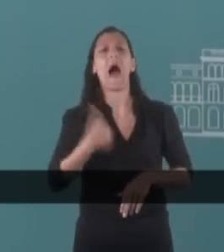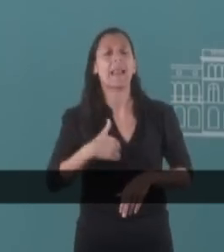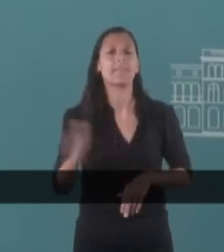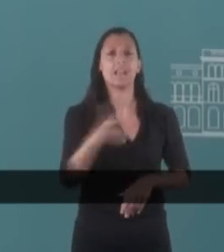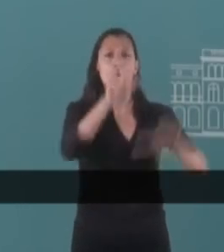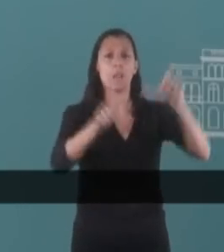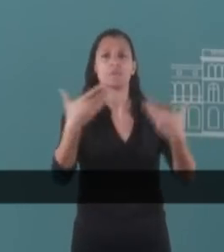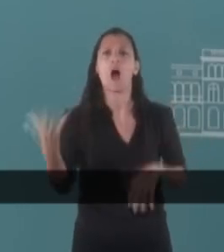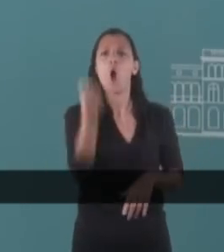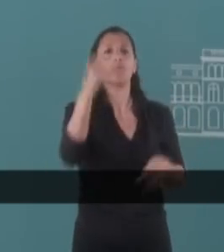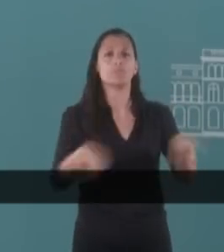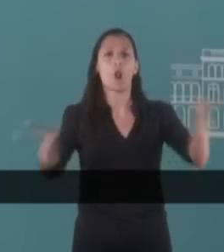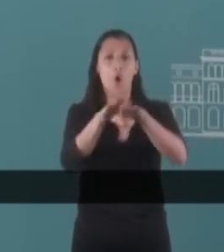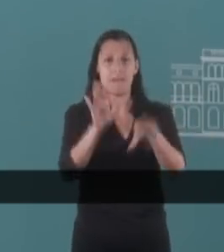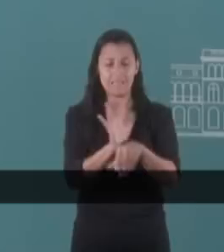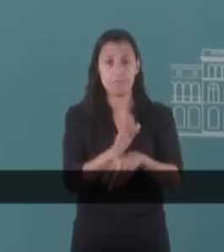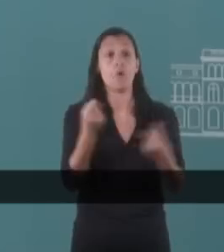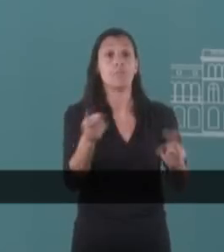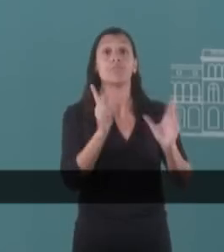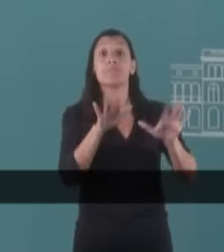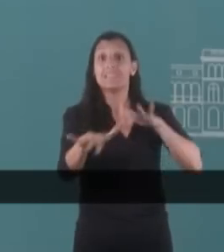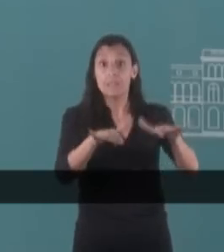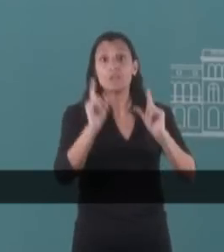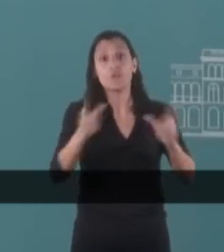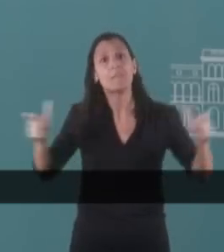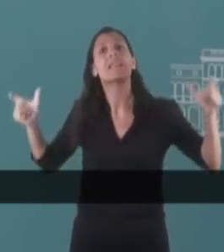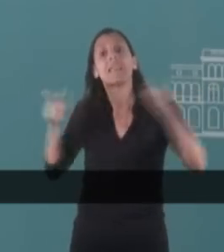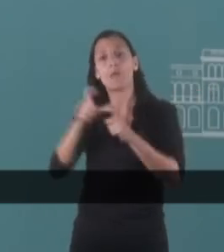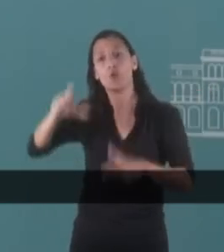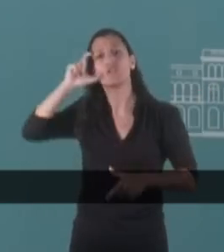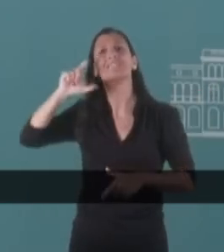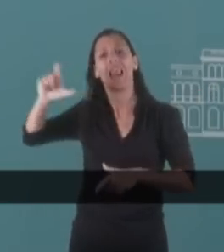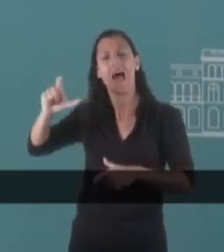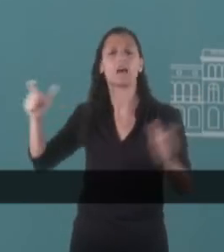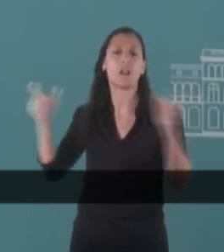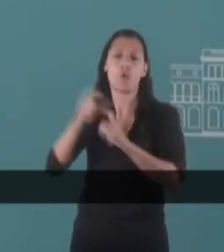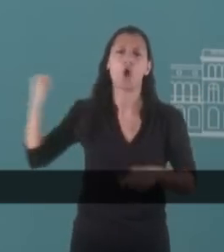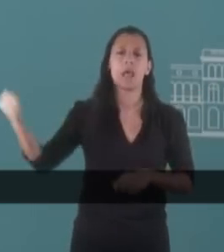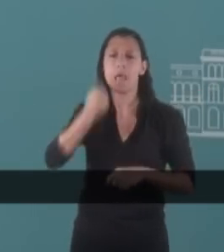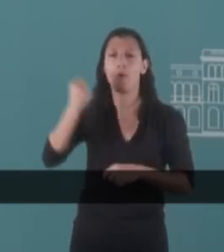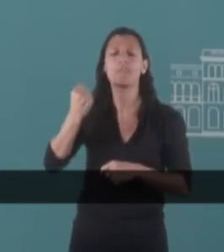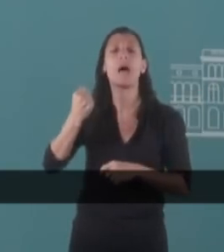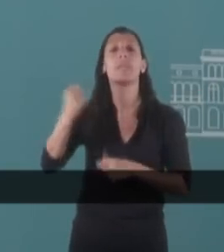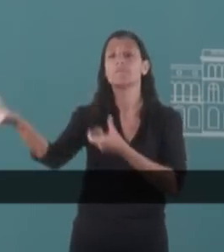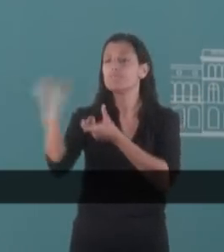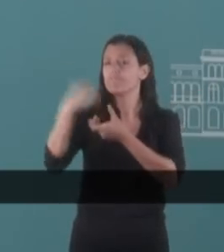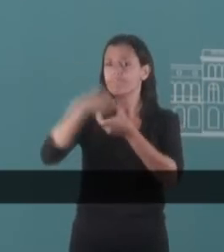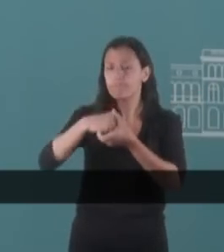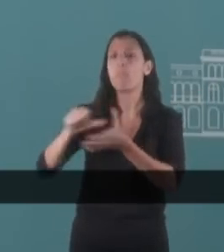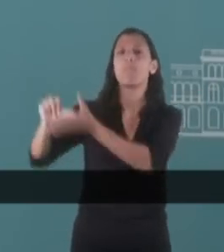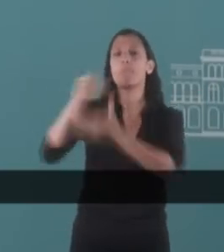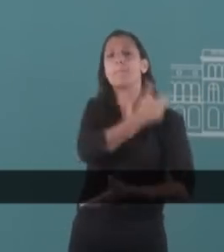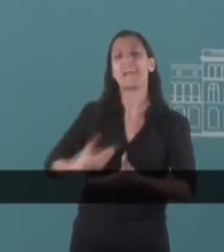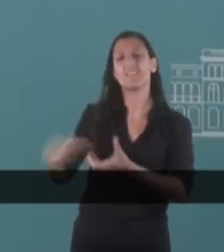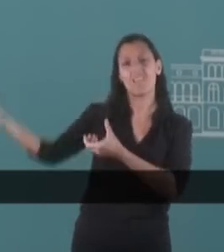tener la vida que se merecen. En ese marco, por supuesto, también la reunión de la CELAC es una reunión importantísima donde van a estar todos los líderes regionales. Un